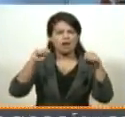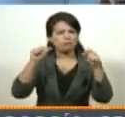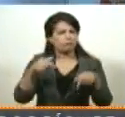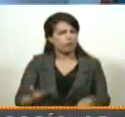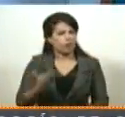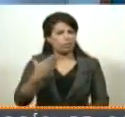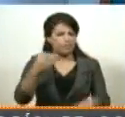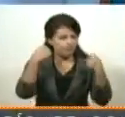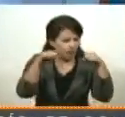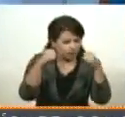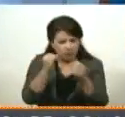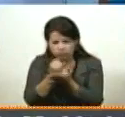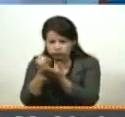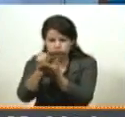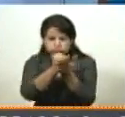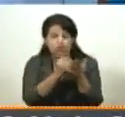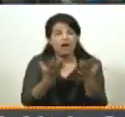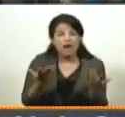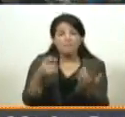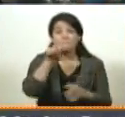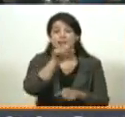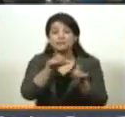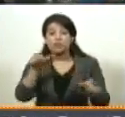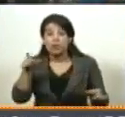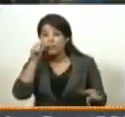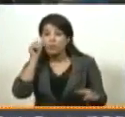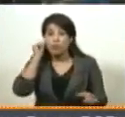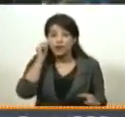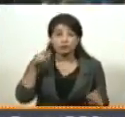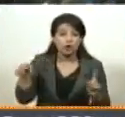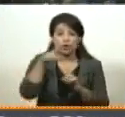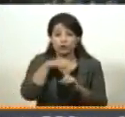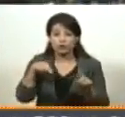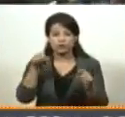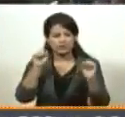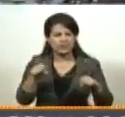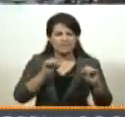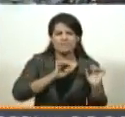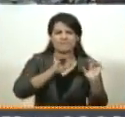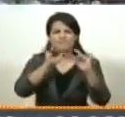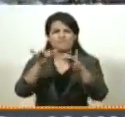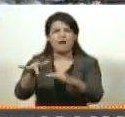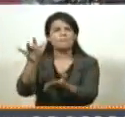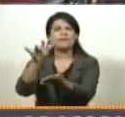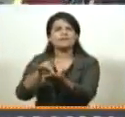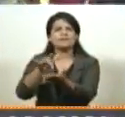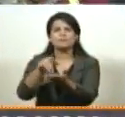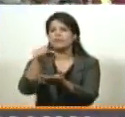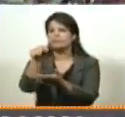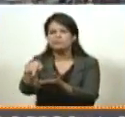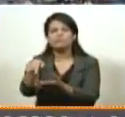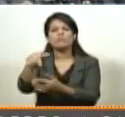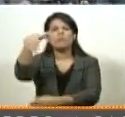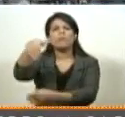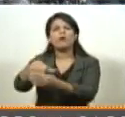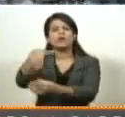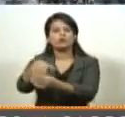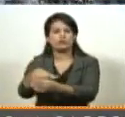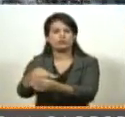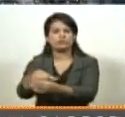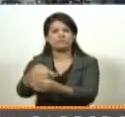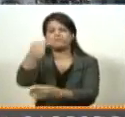para que las electoras y los electores vayan y hagan su ejercicio de votación,